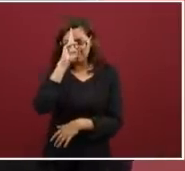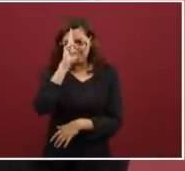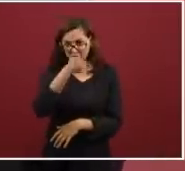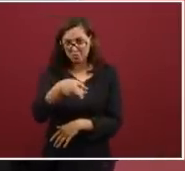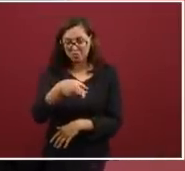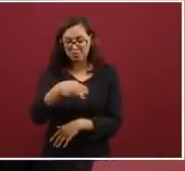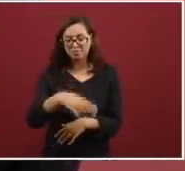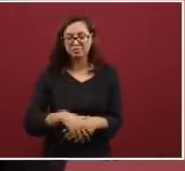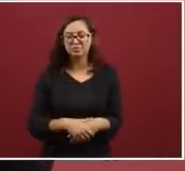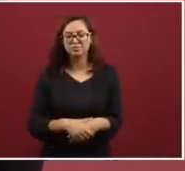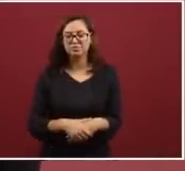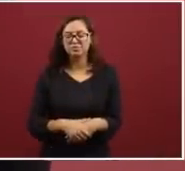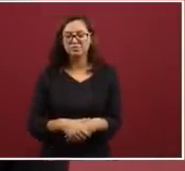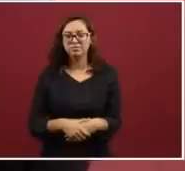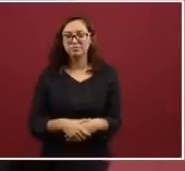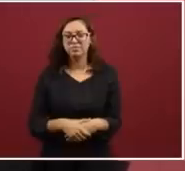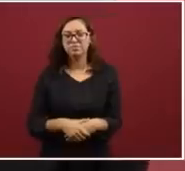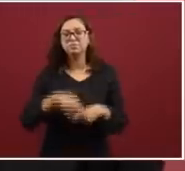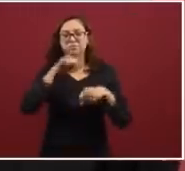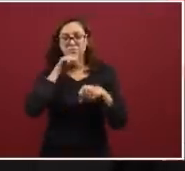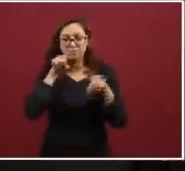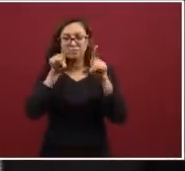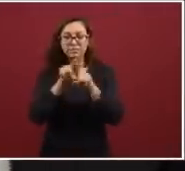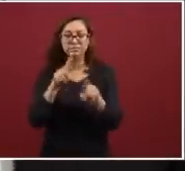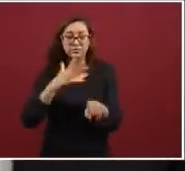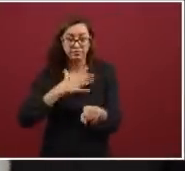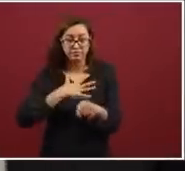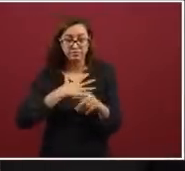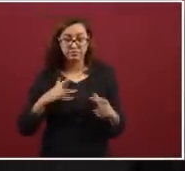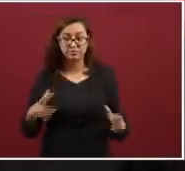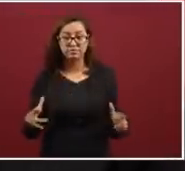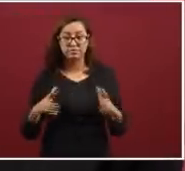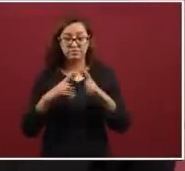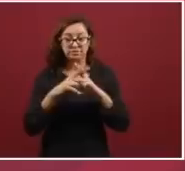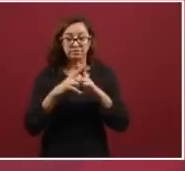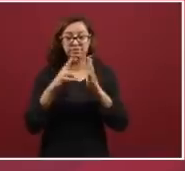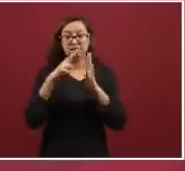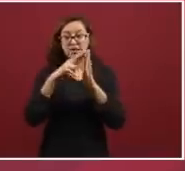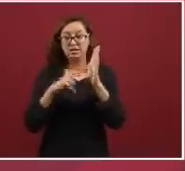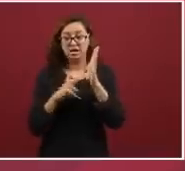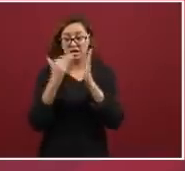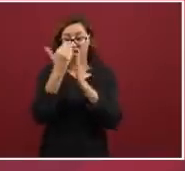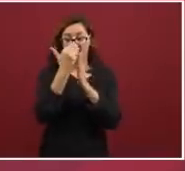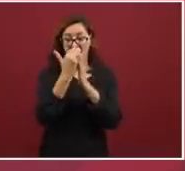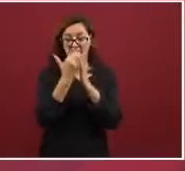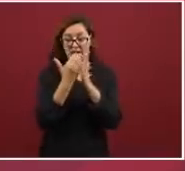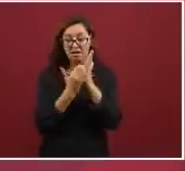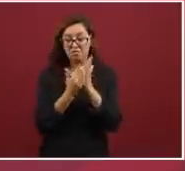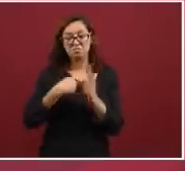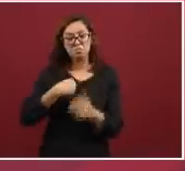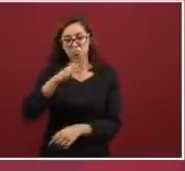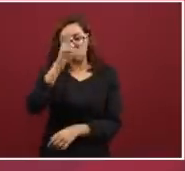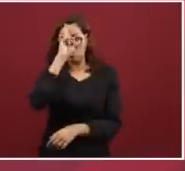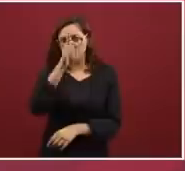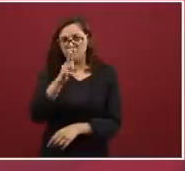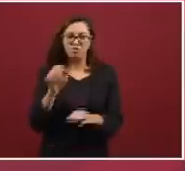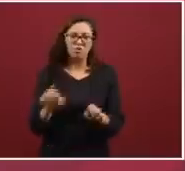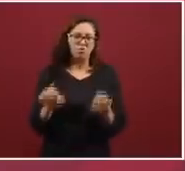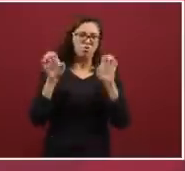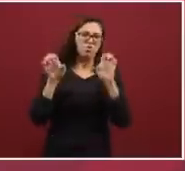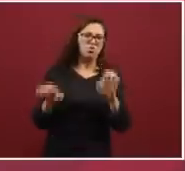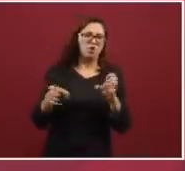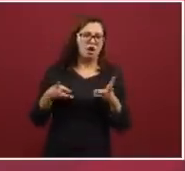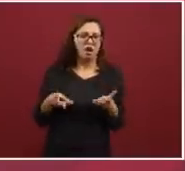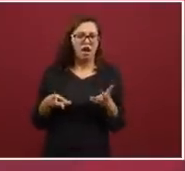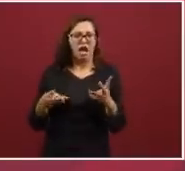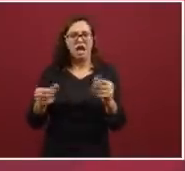y en esa religión me prohíben los lujos y